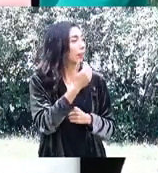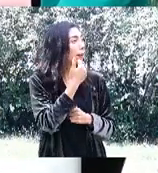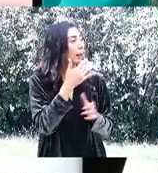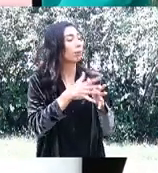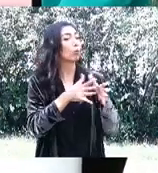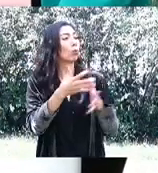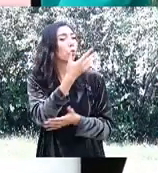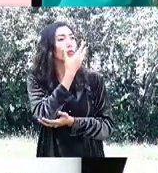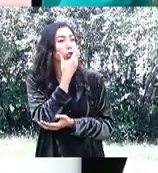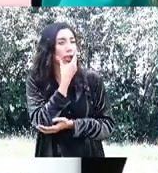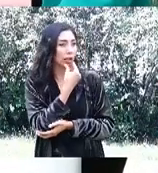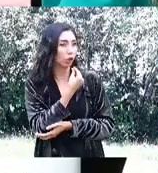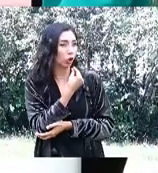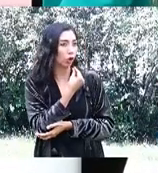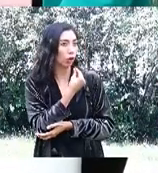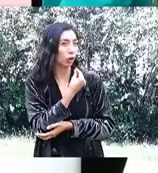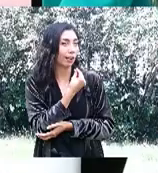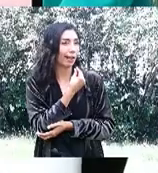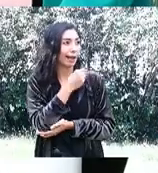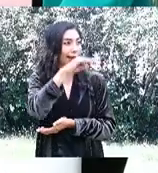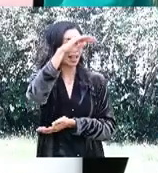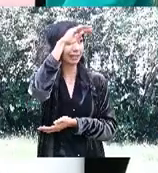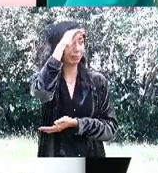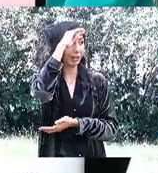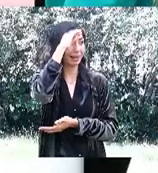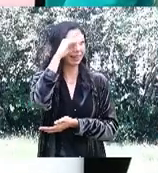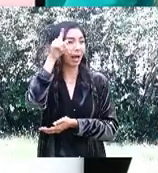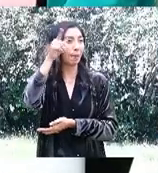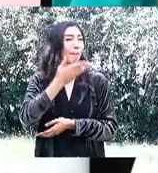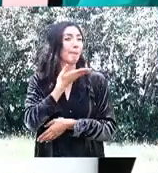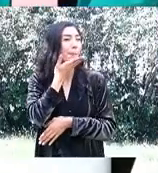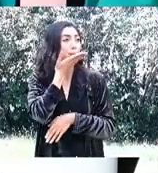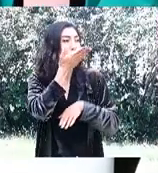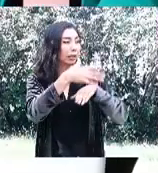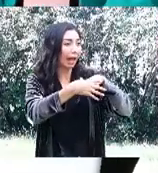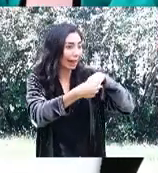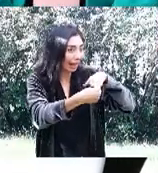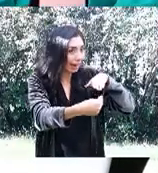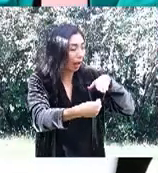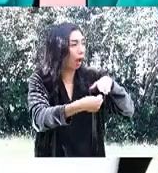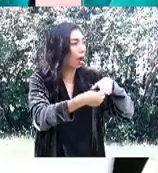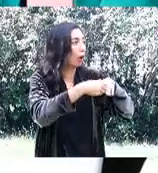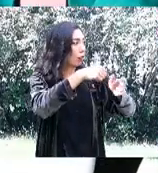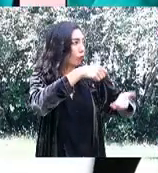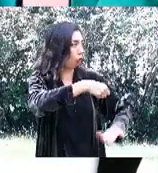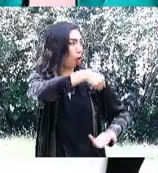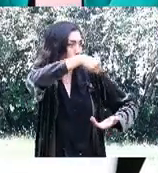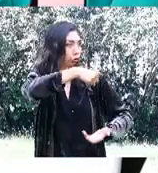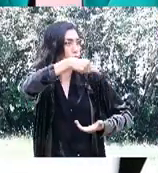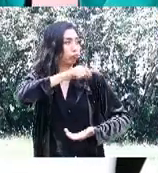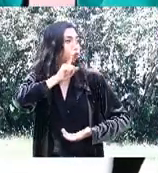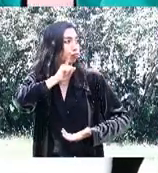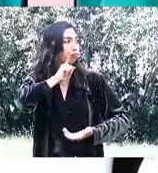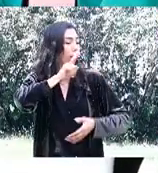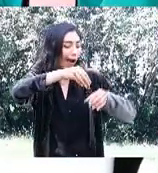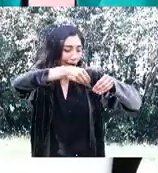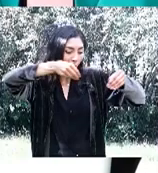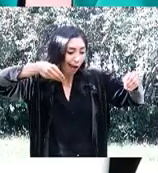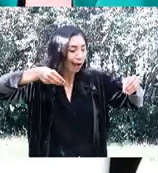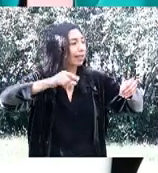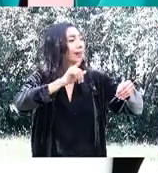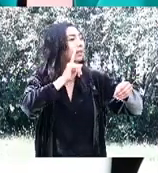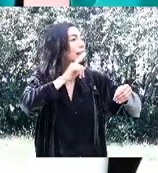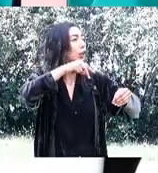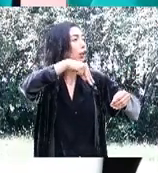compartir es que por ejemplo en esta experiencia reciente en punta arena nosotros llevamos estos bolsos con parte del bolso una de esos objetos son los nubos